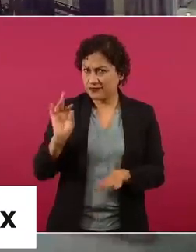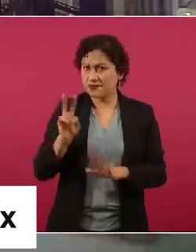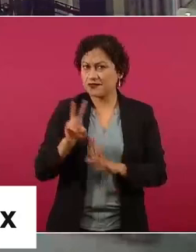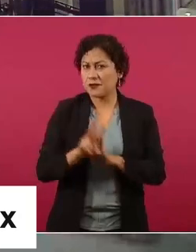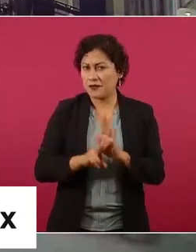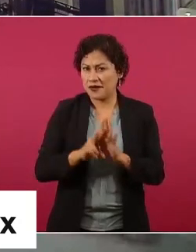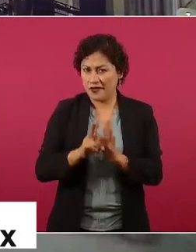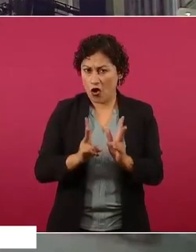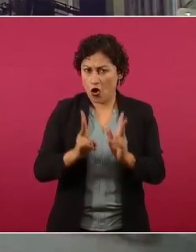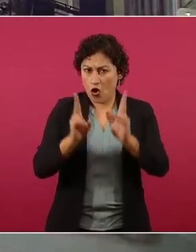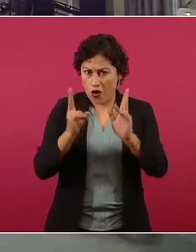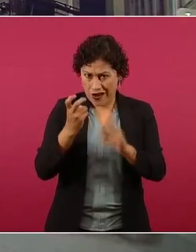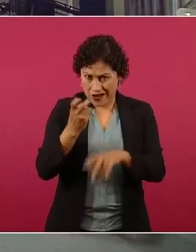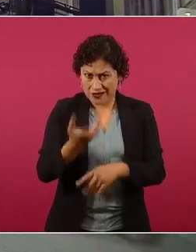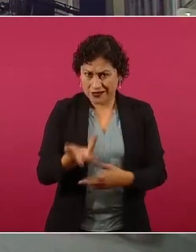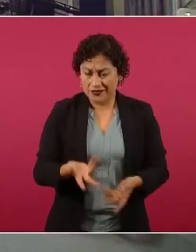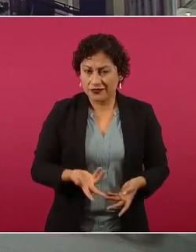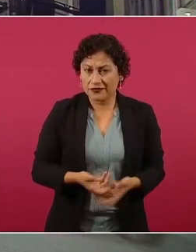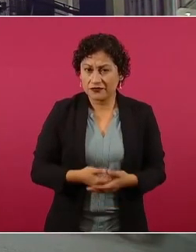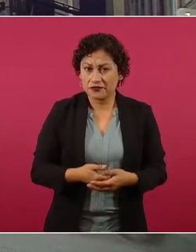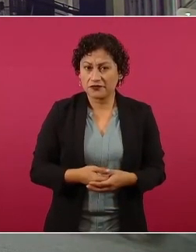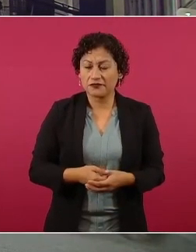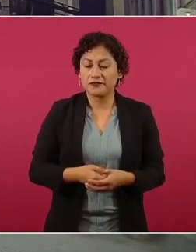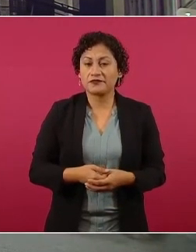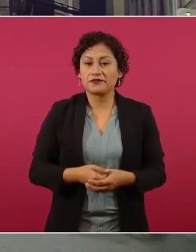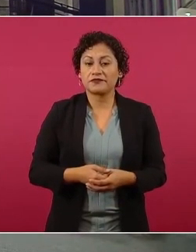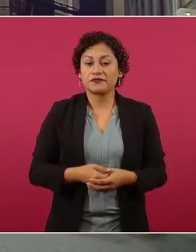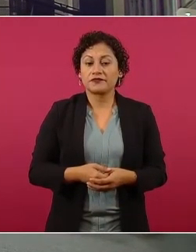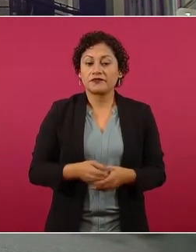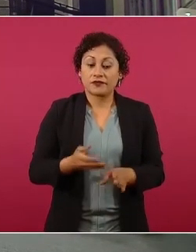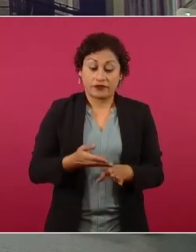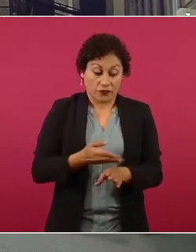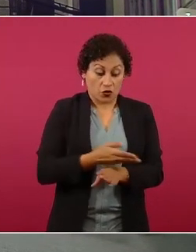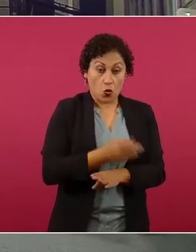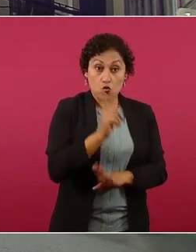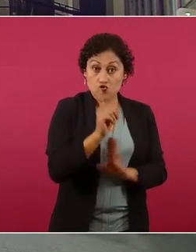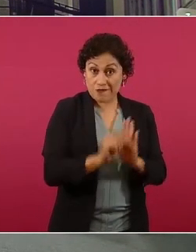ese fragmento? Un mes antes